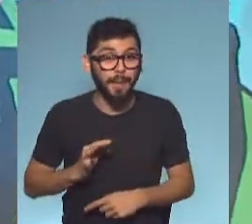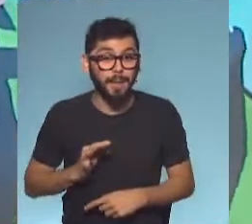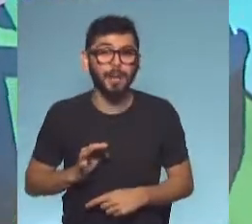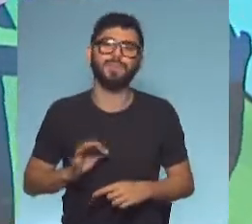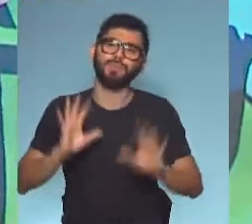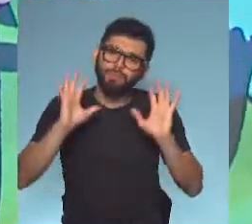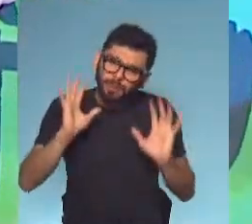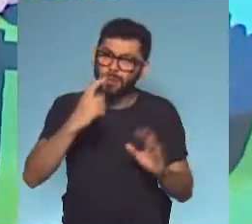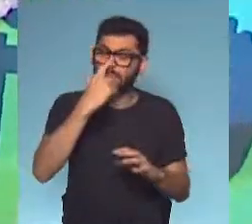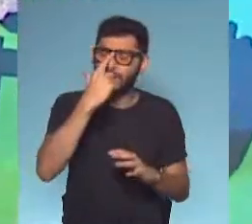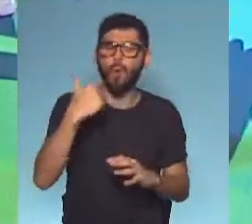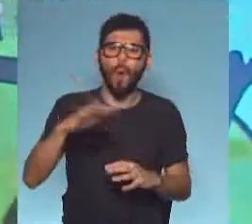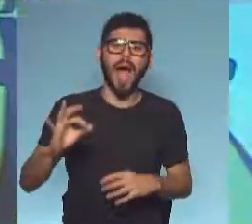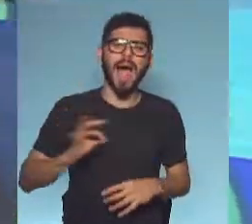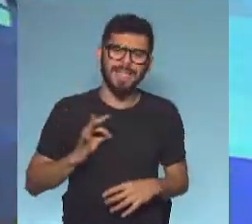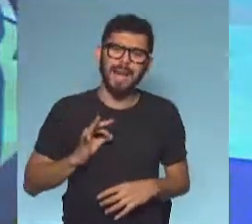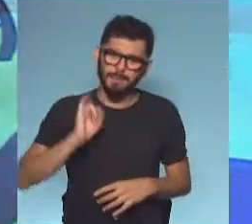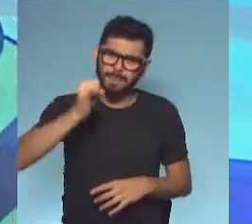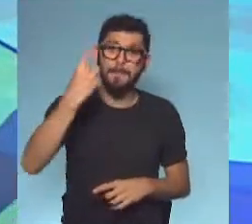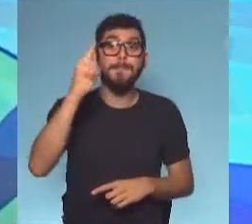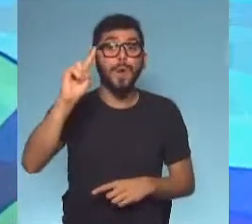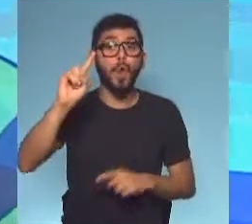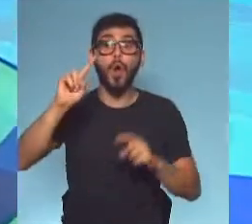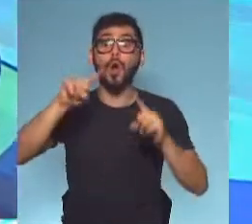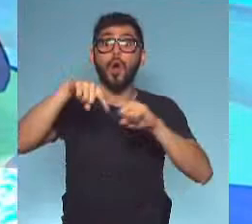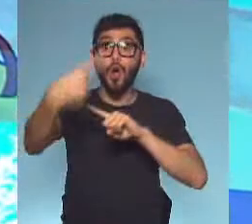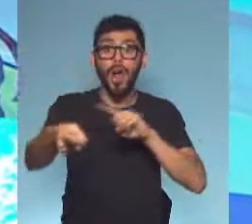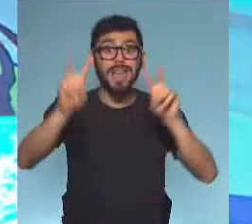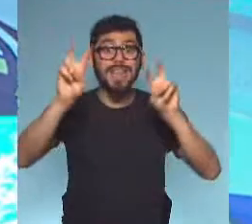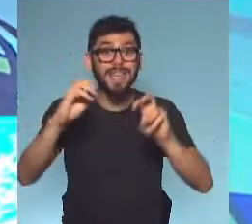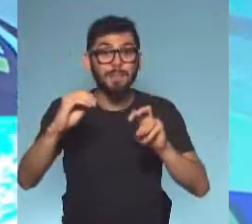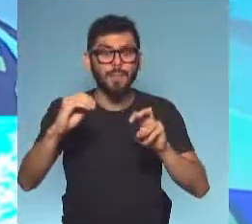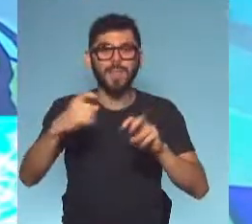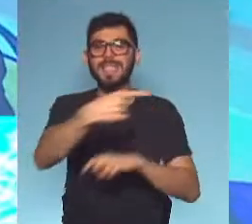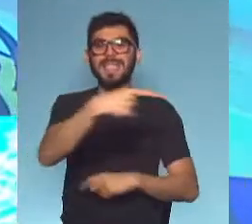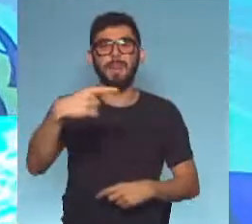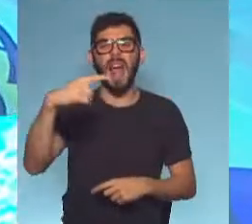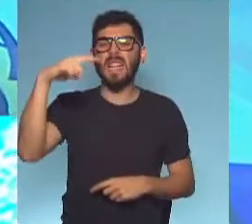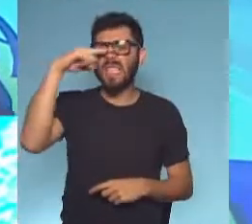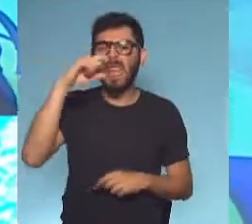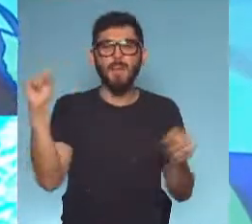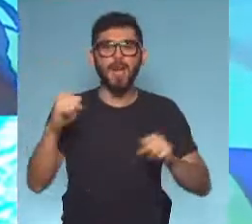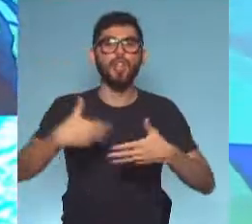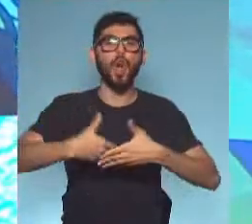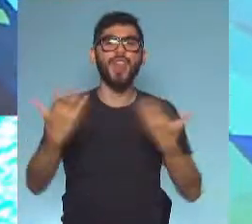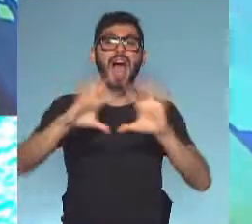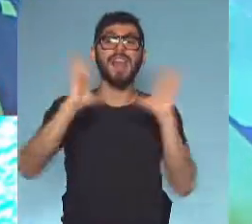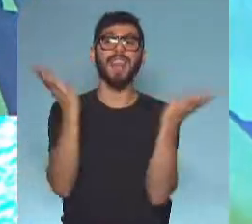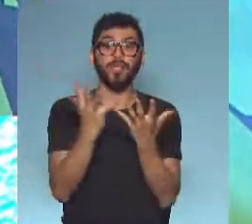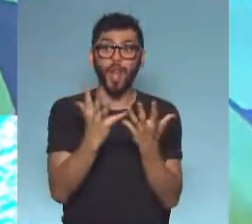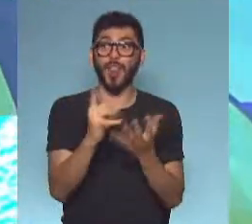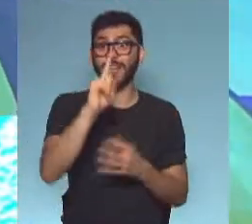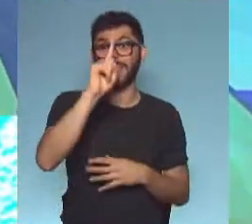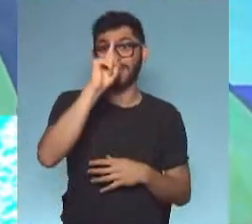Voy a tomar examen, pero la próxima tenemos también que es la semana, el 7 de mayo, el Día Internacional del Autoplacer. Así que nos